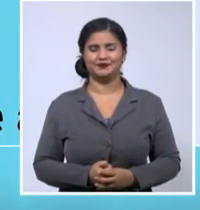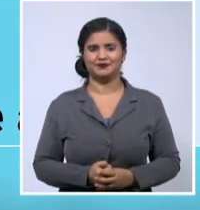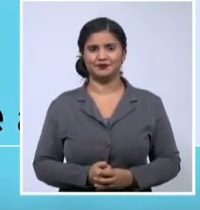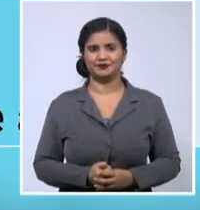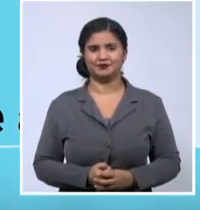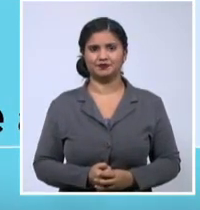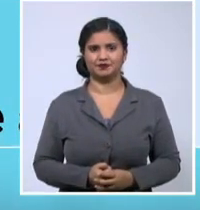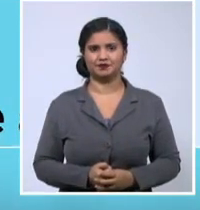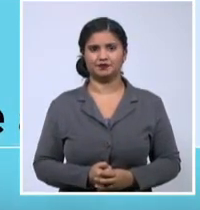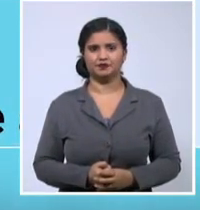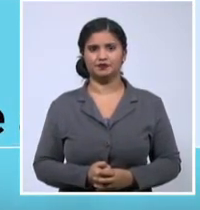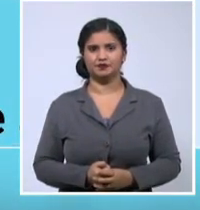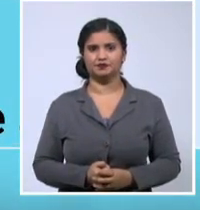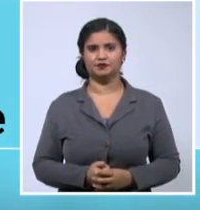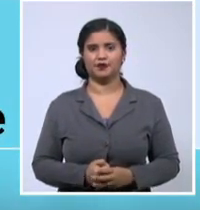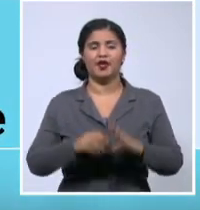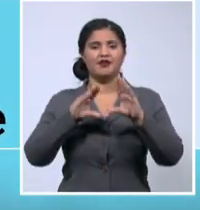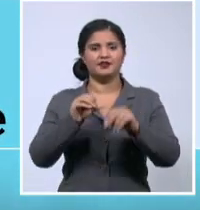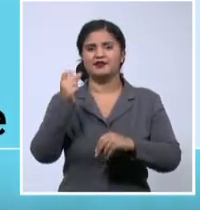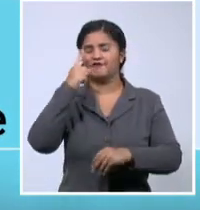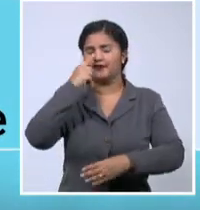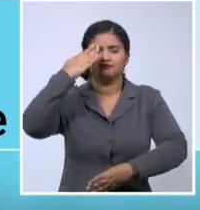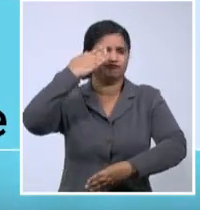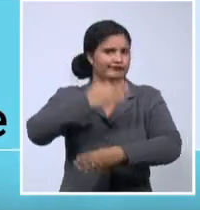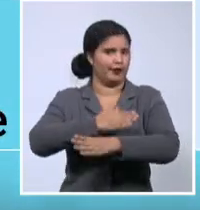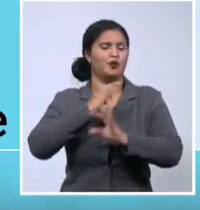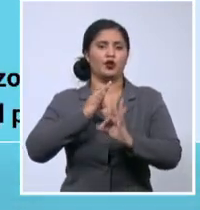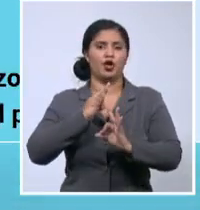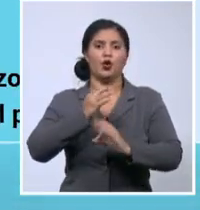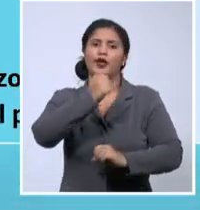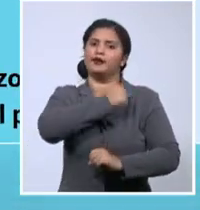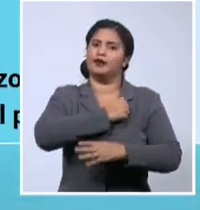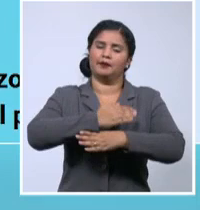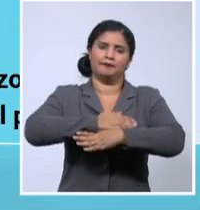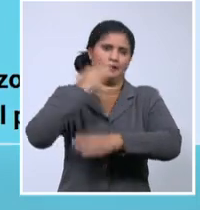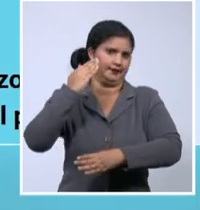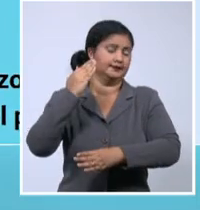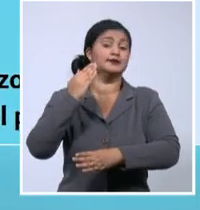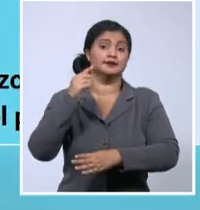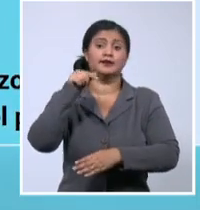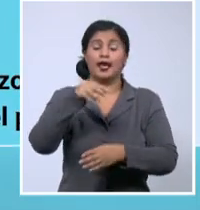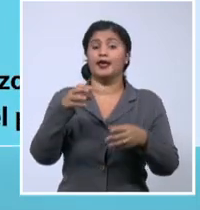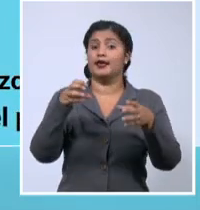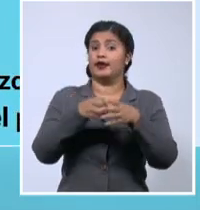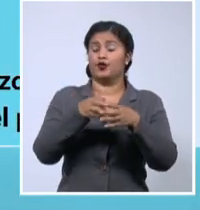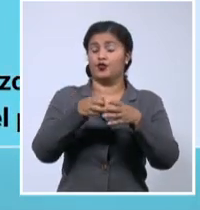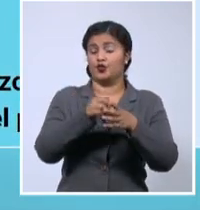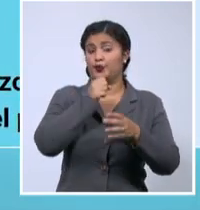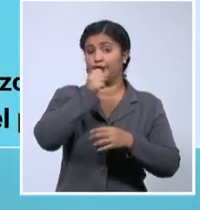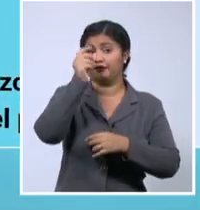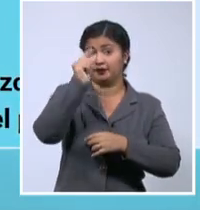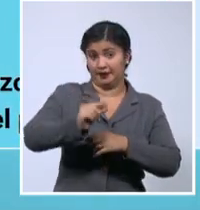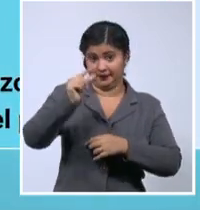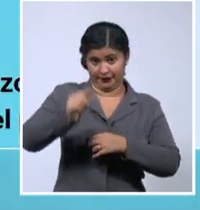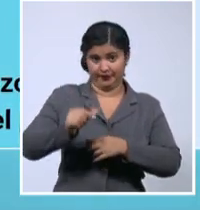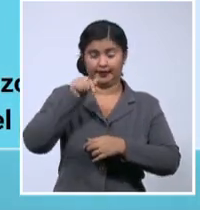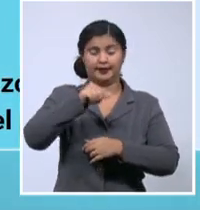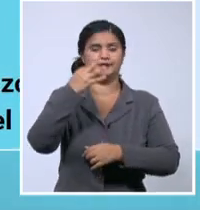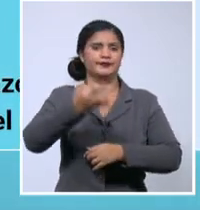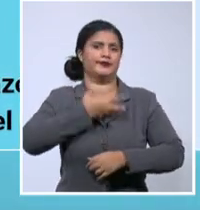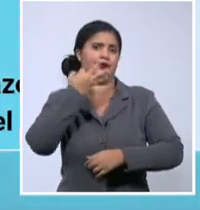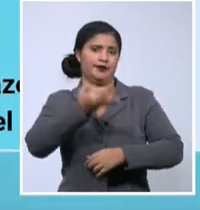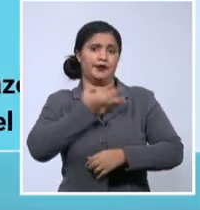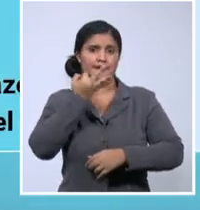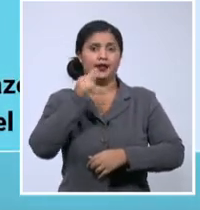en el portal digital de radio miami y tv un foto el reportaje del periodista carlos rafael diegues se explica que la